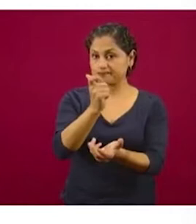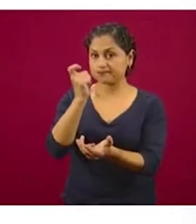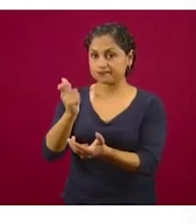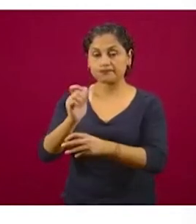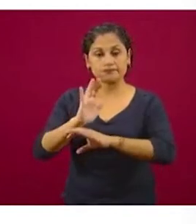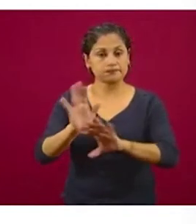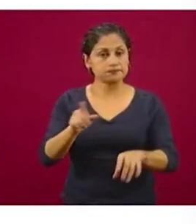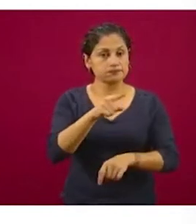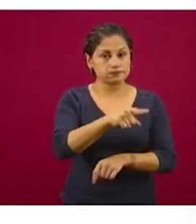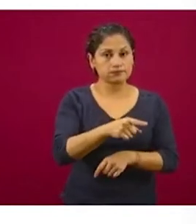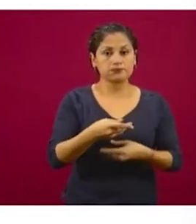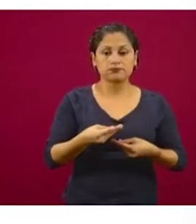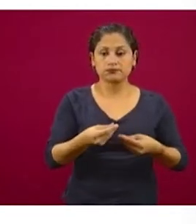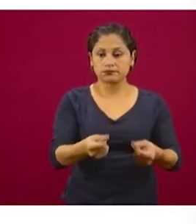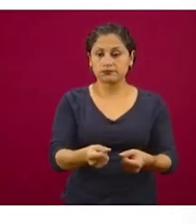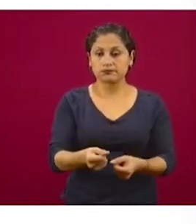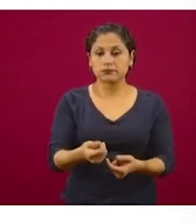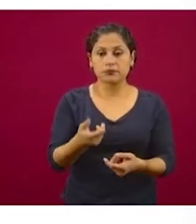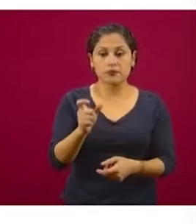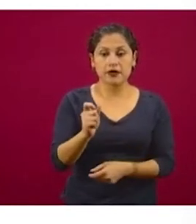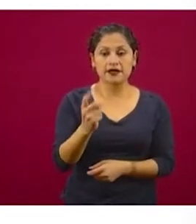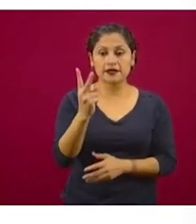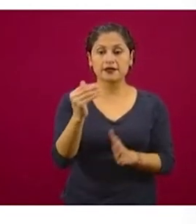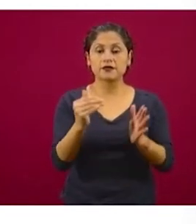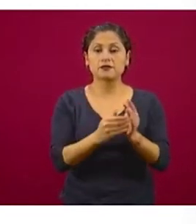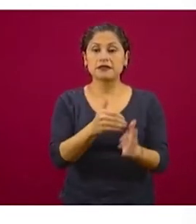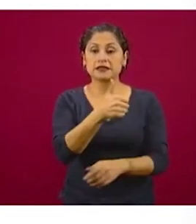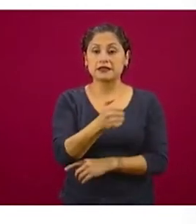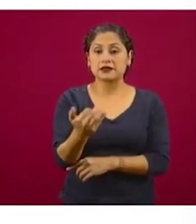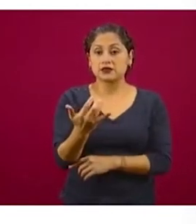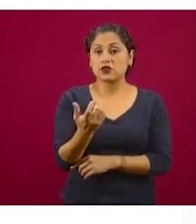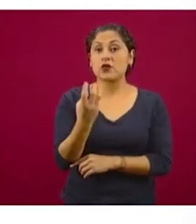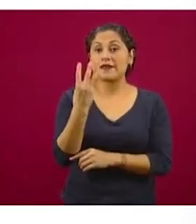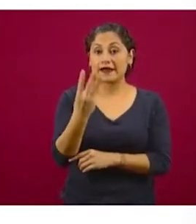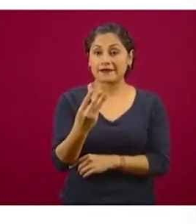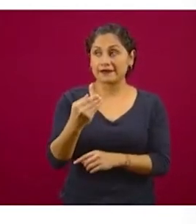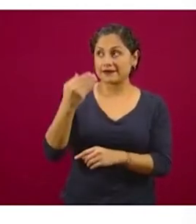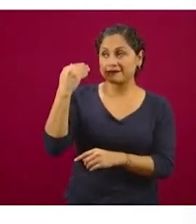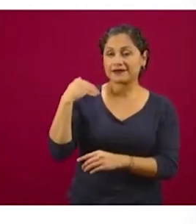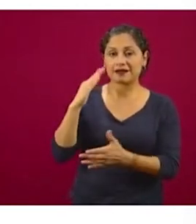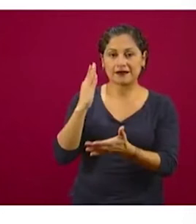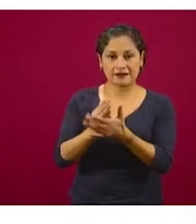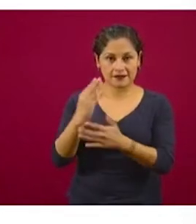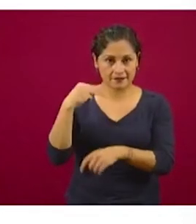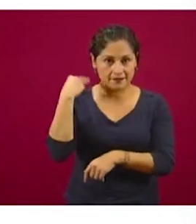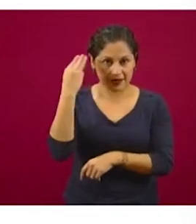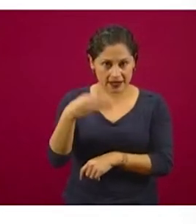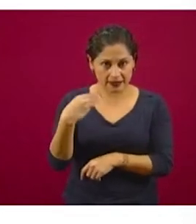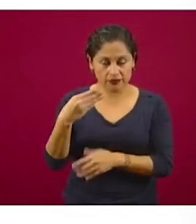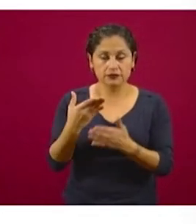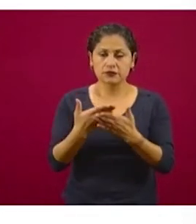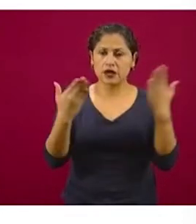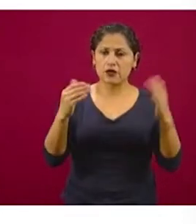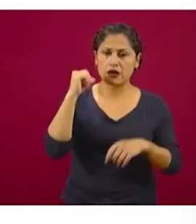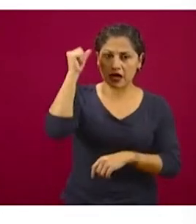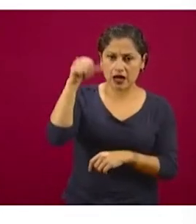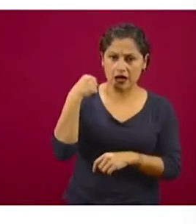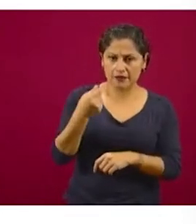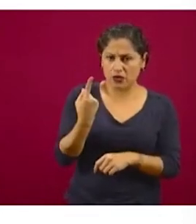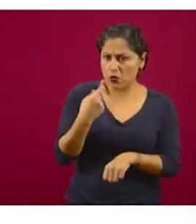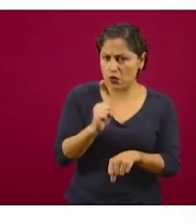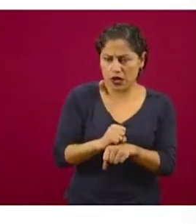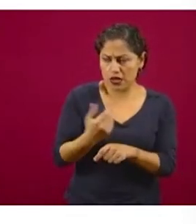trabajo 22 mil 653 hasta marzo y ahora en abril hace poco más de una semana